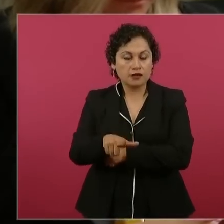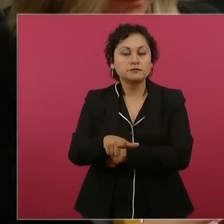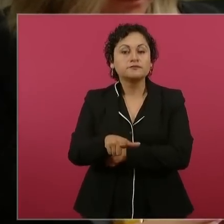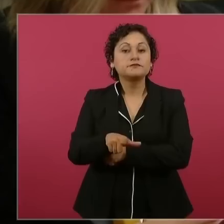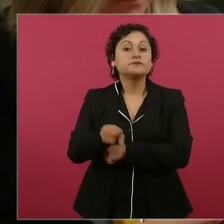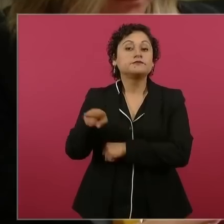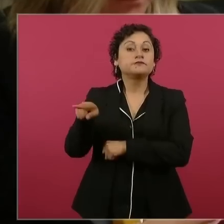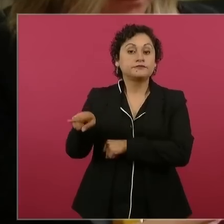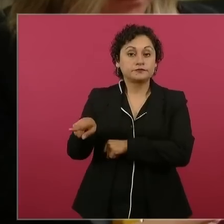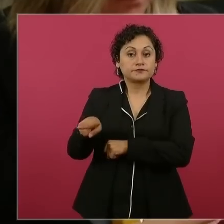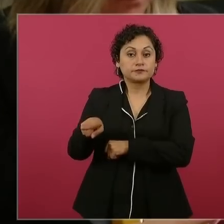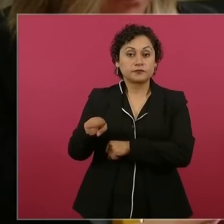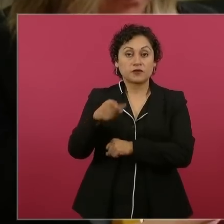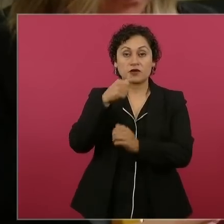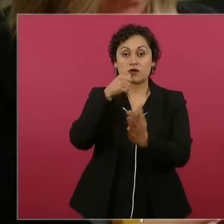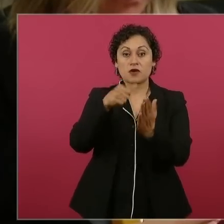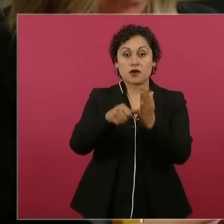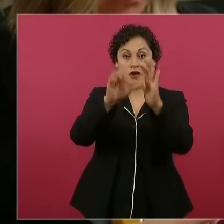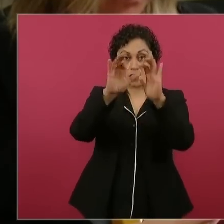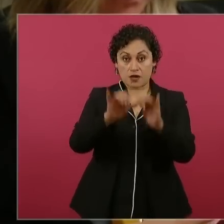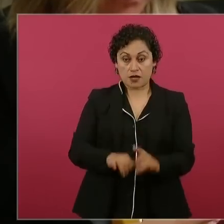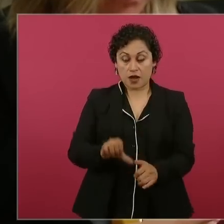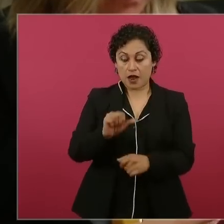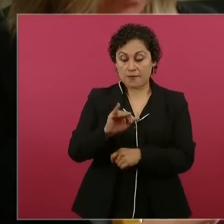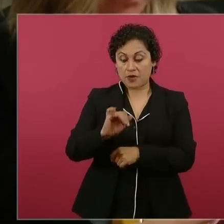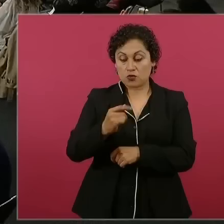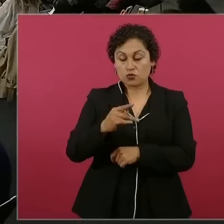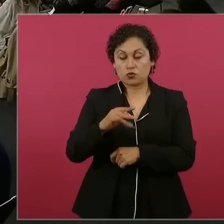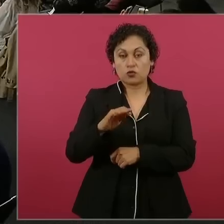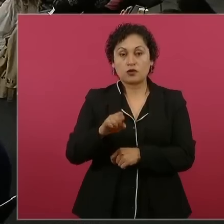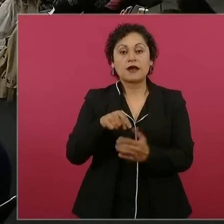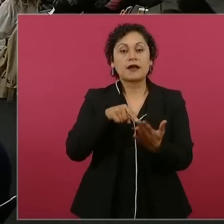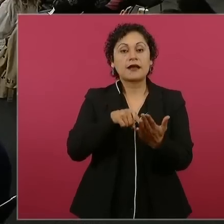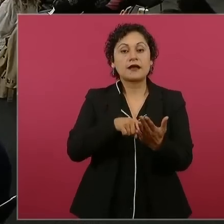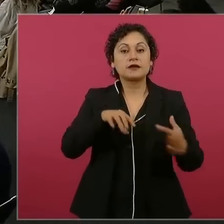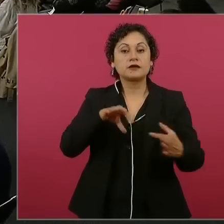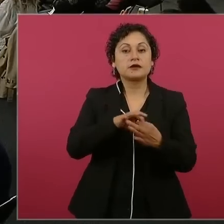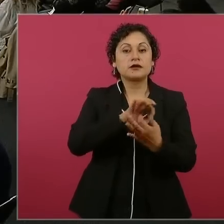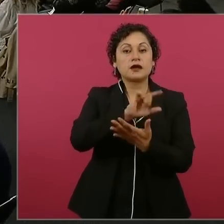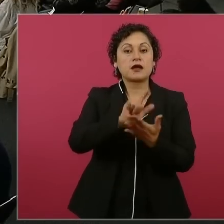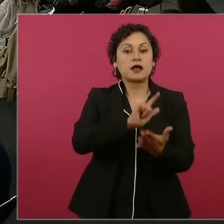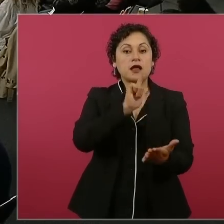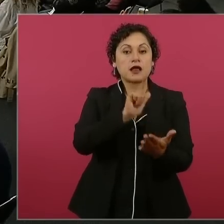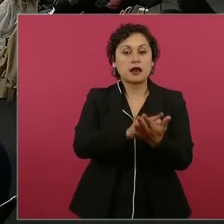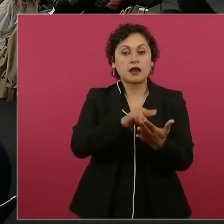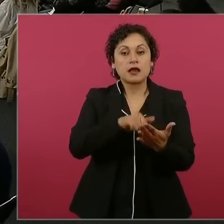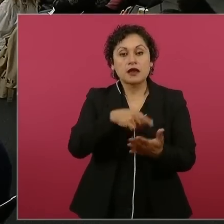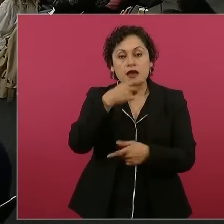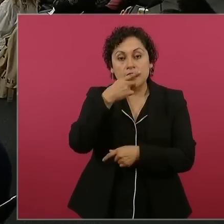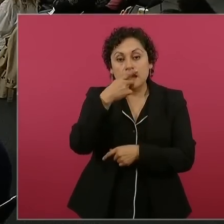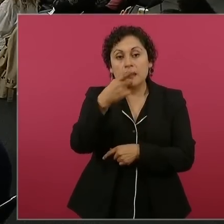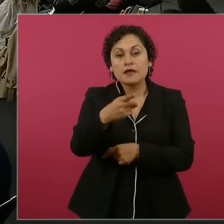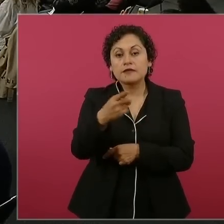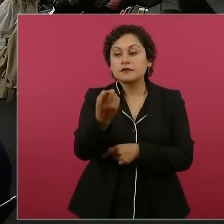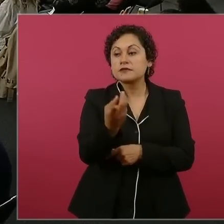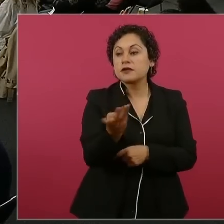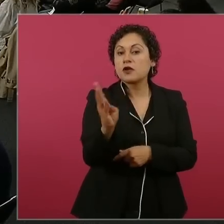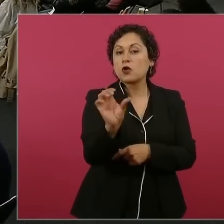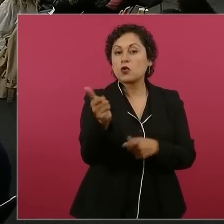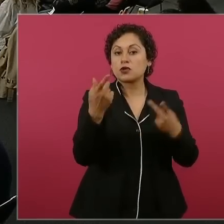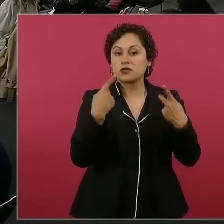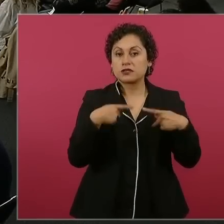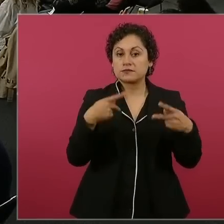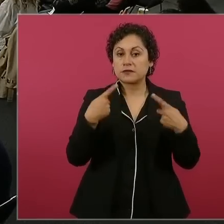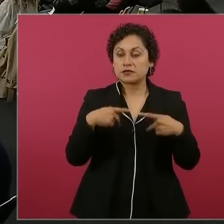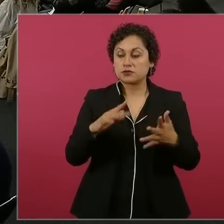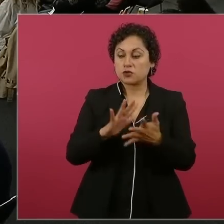Esta figura, el amicus curiae, es una figura legal que permite a terceros no involucrados directamente en el litigio